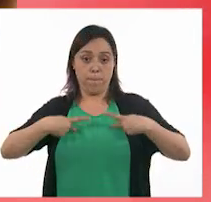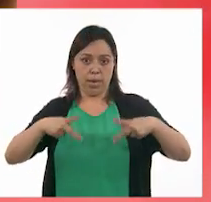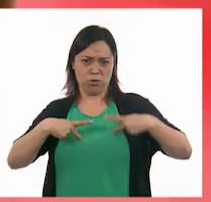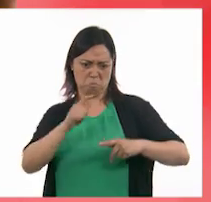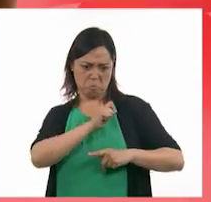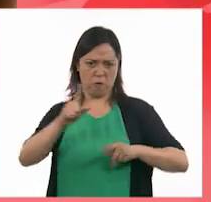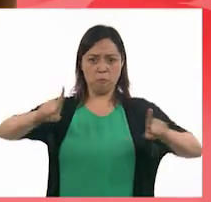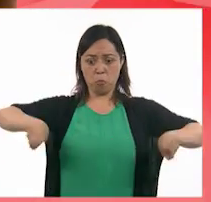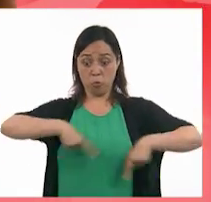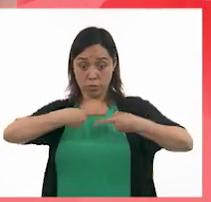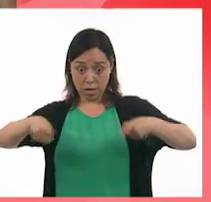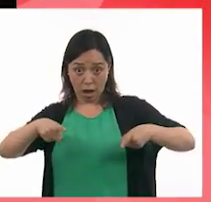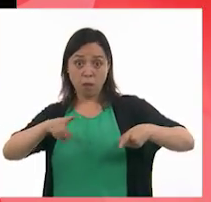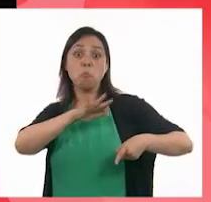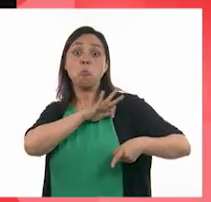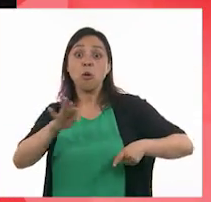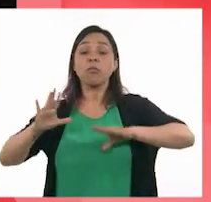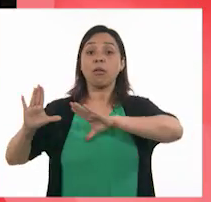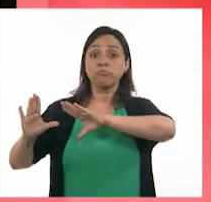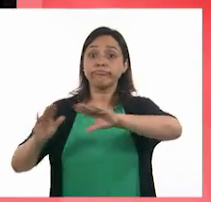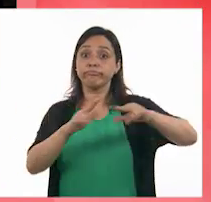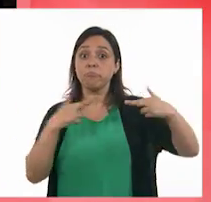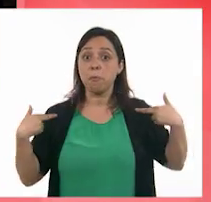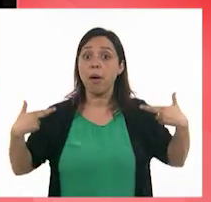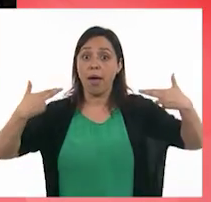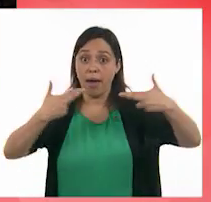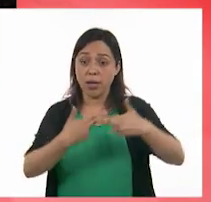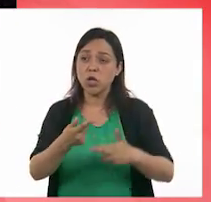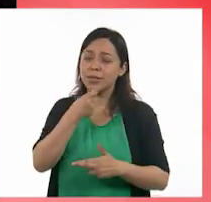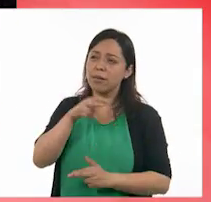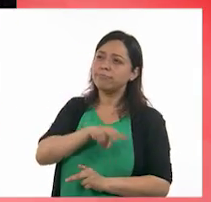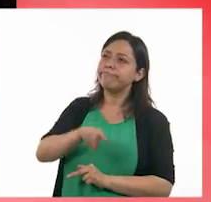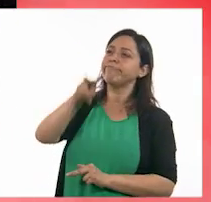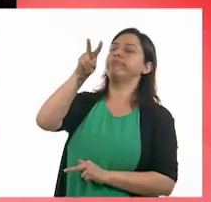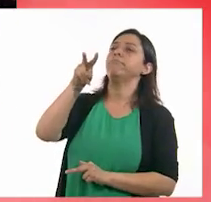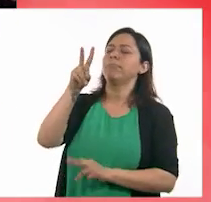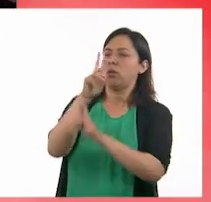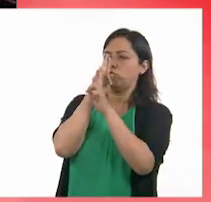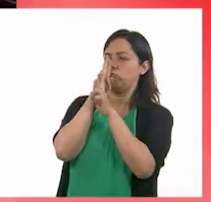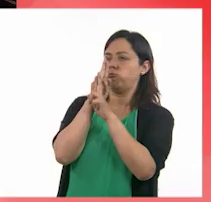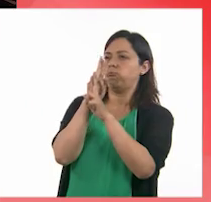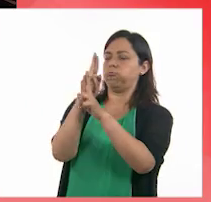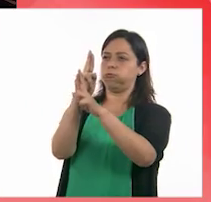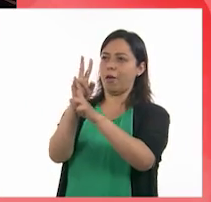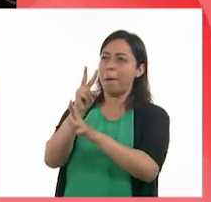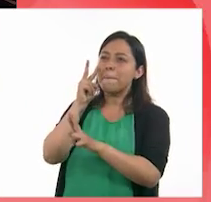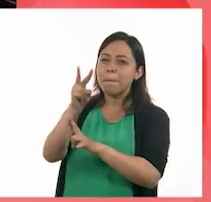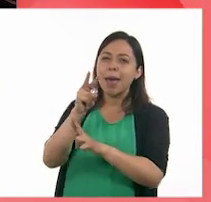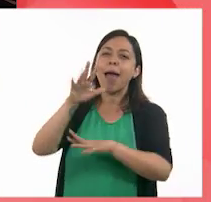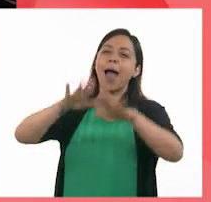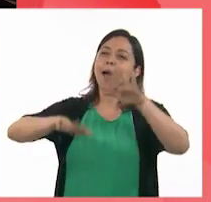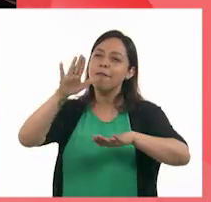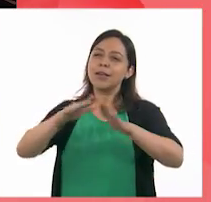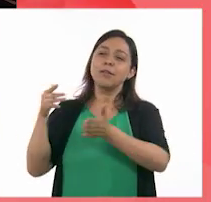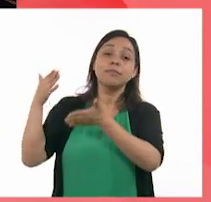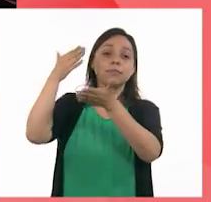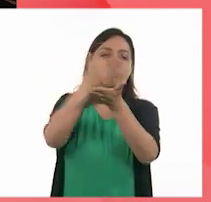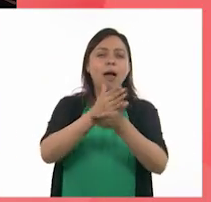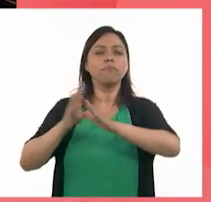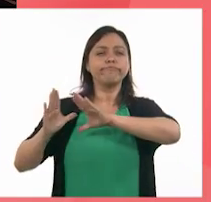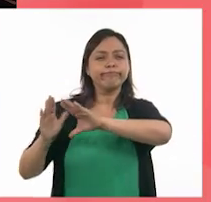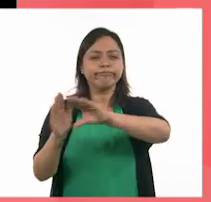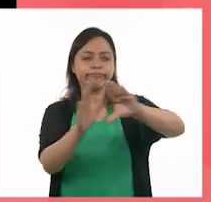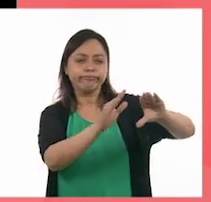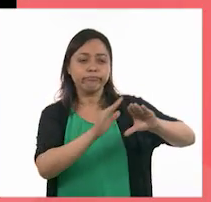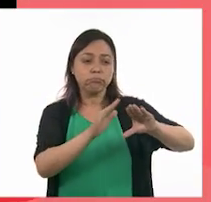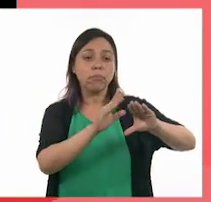puede también ser un maestro, y el niño les tiene mucho respeto, el joven alumno, porque lo ve en un centro comunitario una tarde y